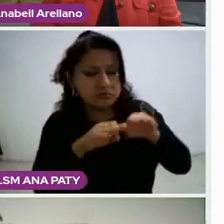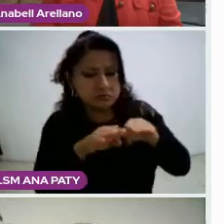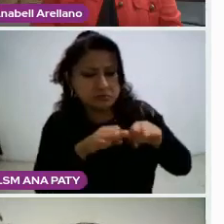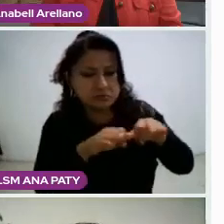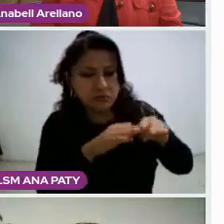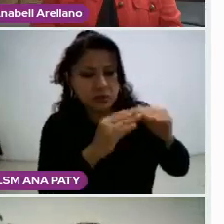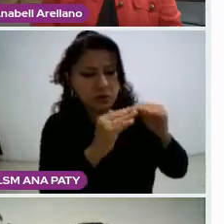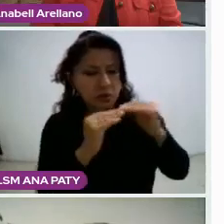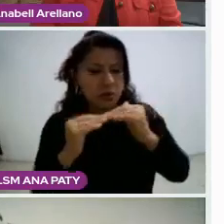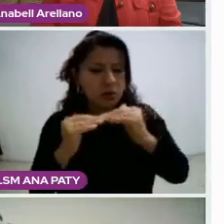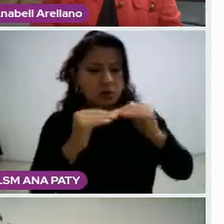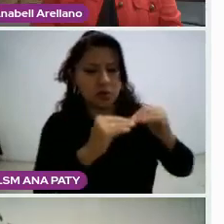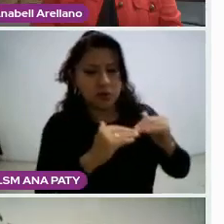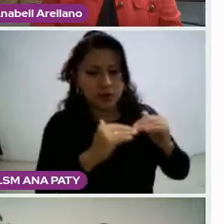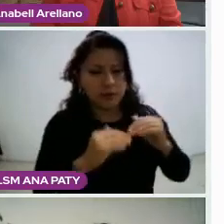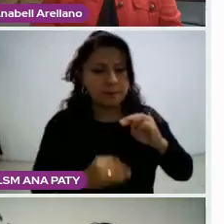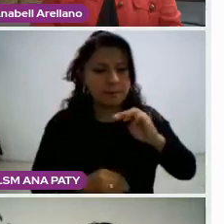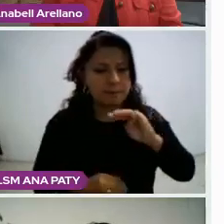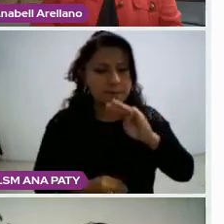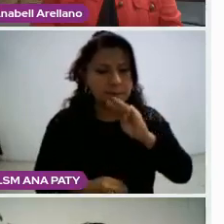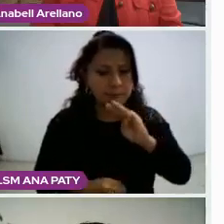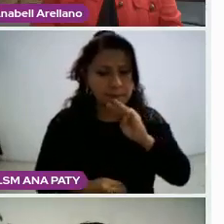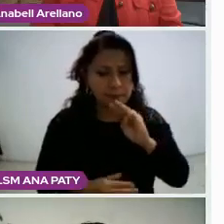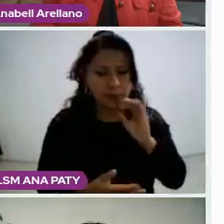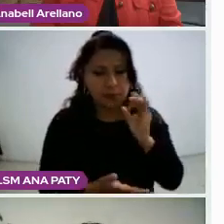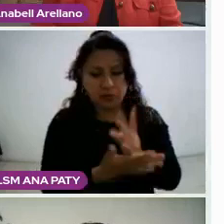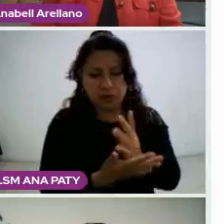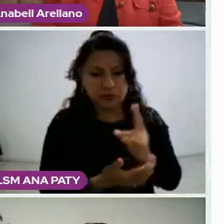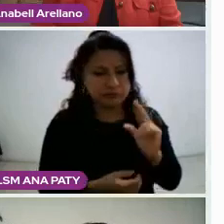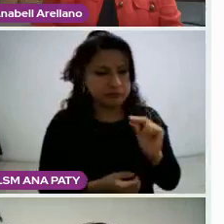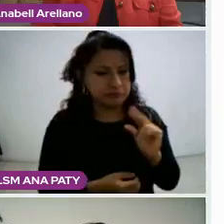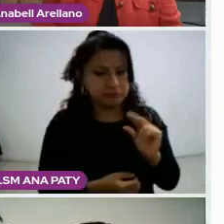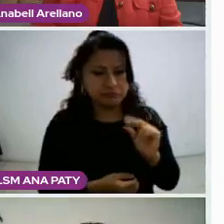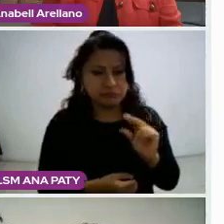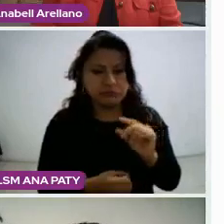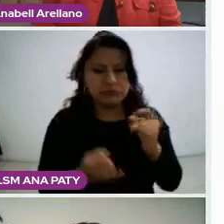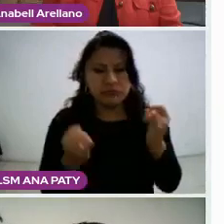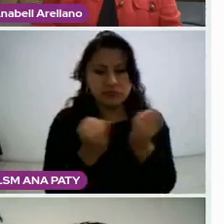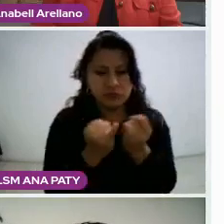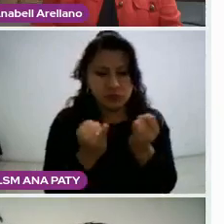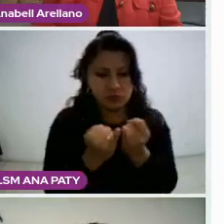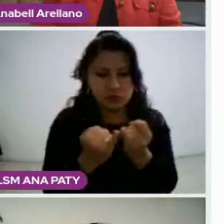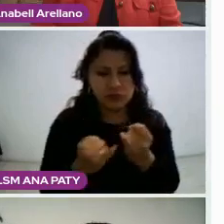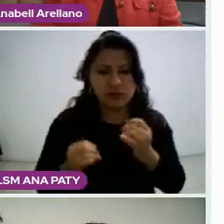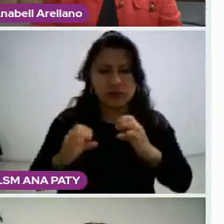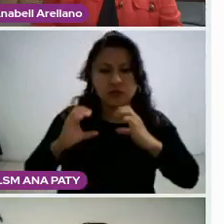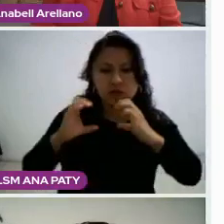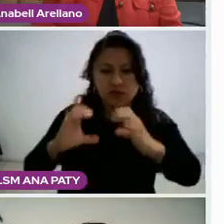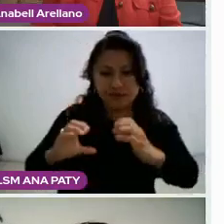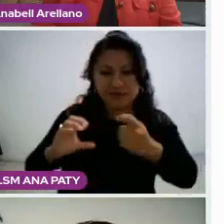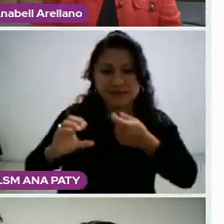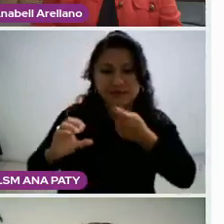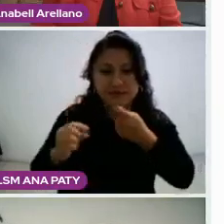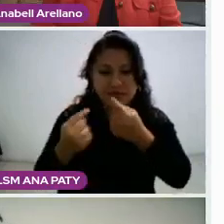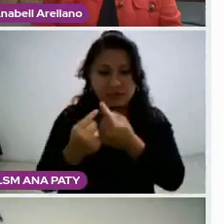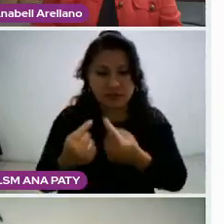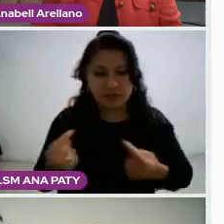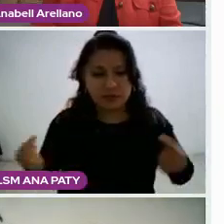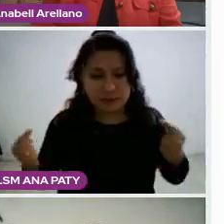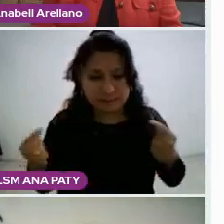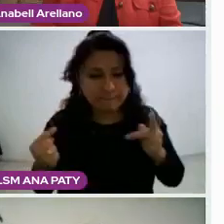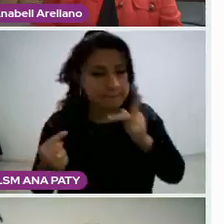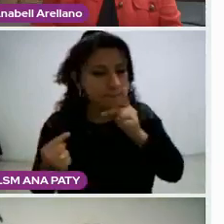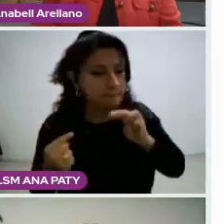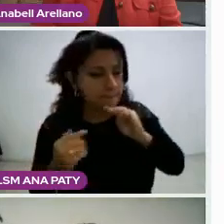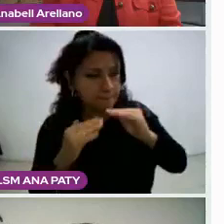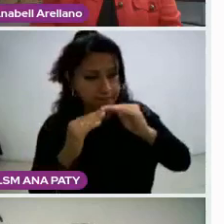únicas responsables en el desarrollo de los cuidados del niño, son todos en general, ¿no? O sea, son las dos partes.